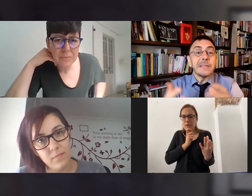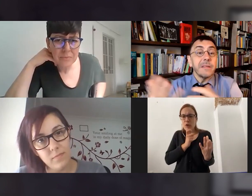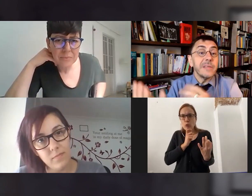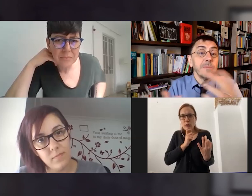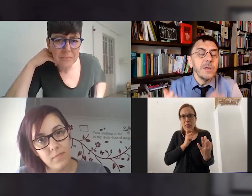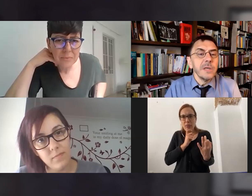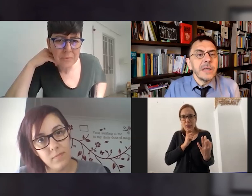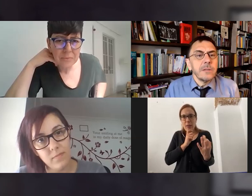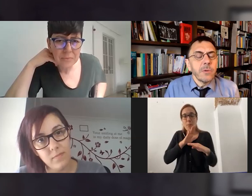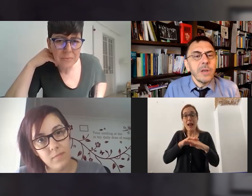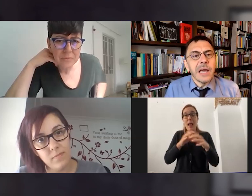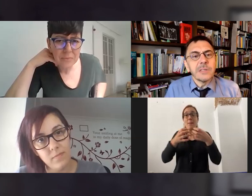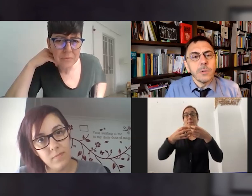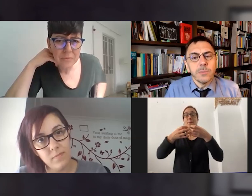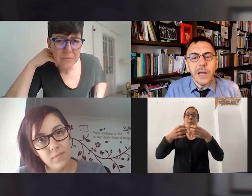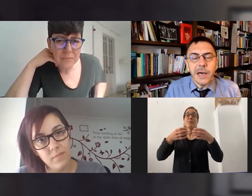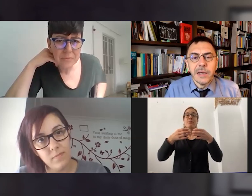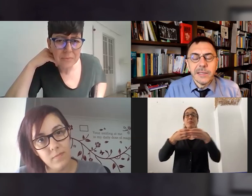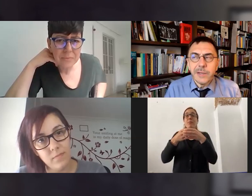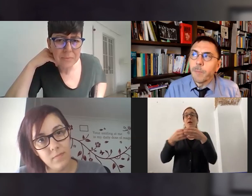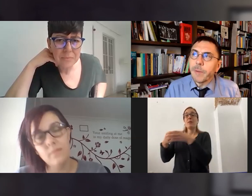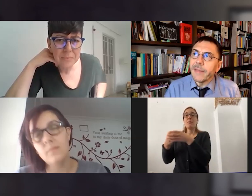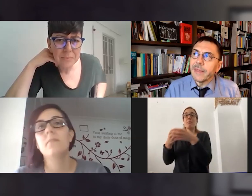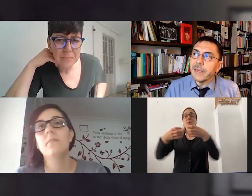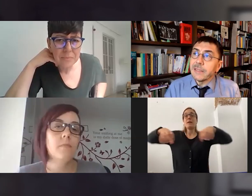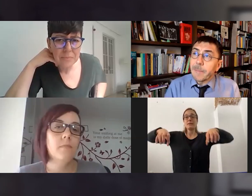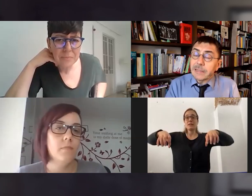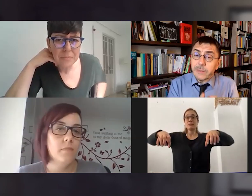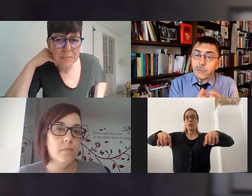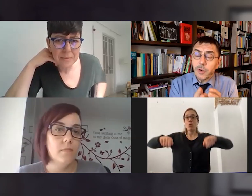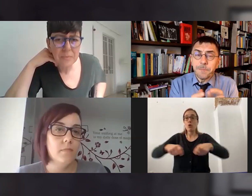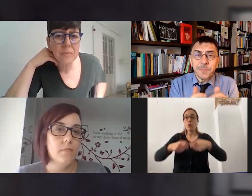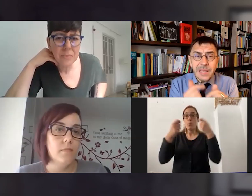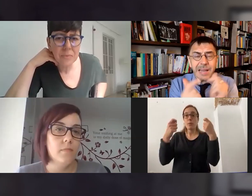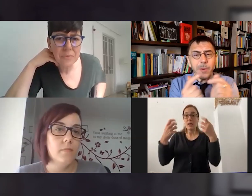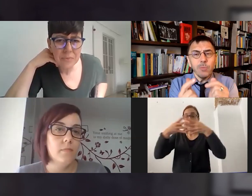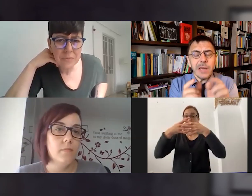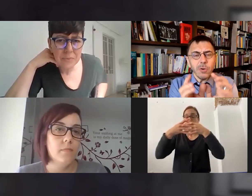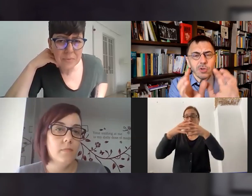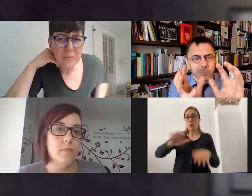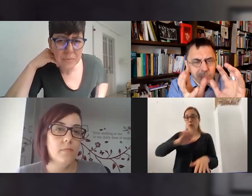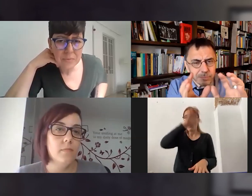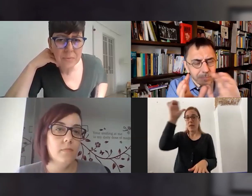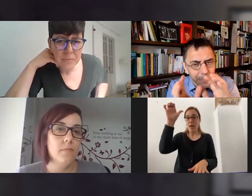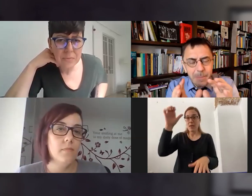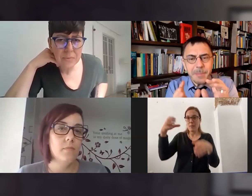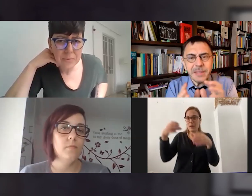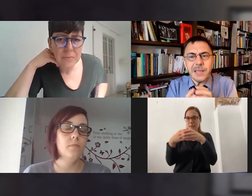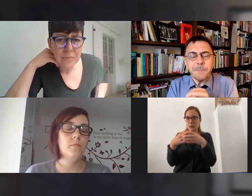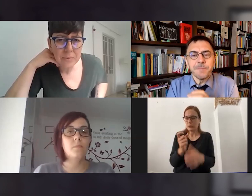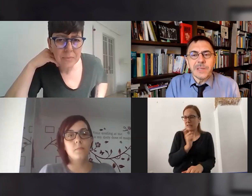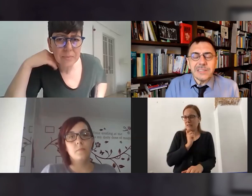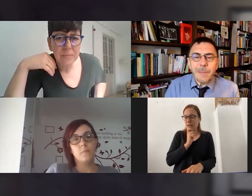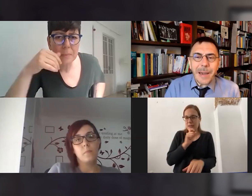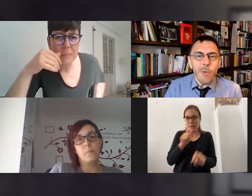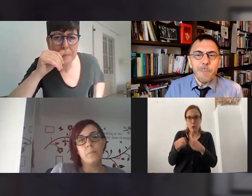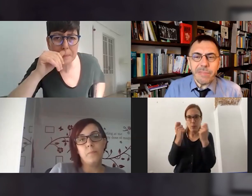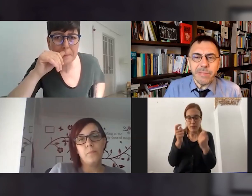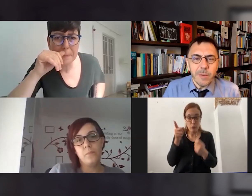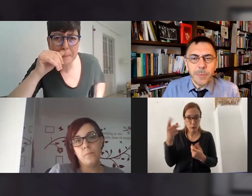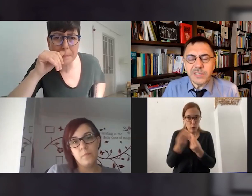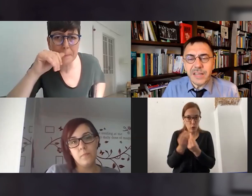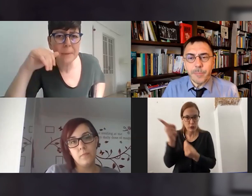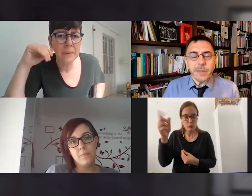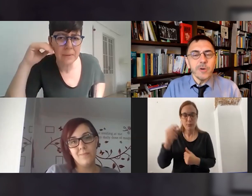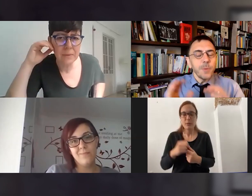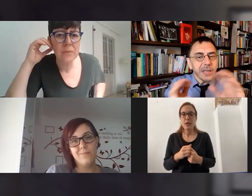el bipartidismo en toda la estructura europea de partidos, ¿no? Y quería preguntaros brevemente, ¿se paga un